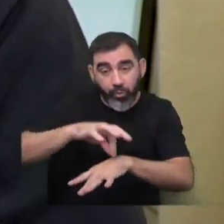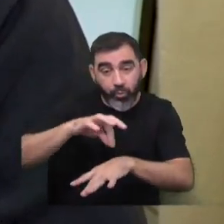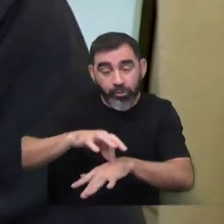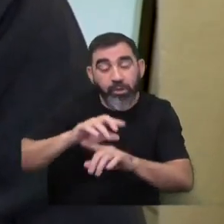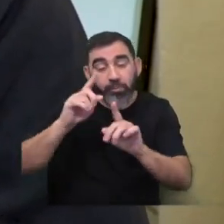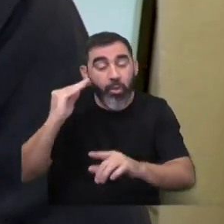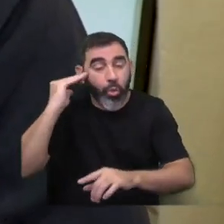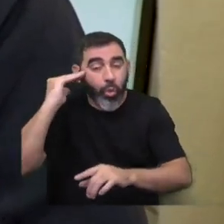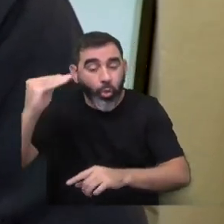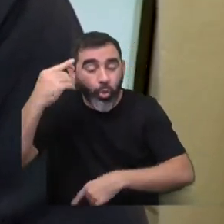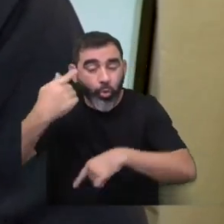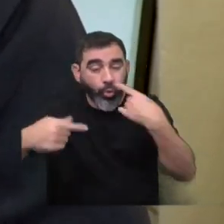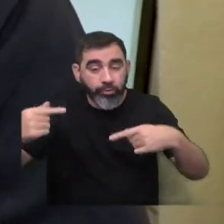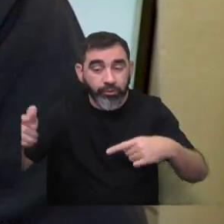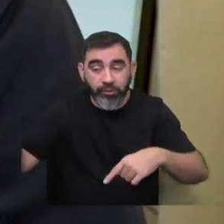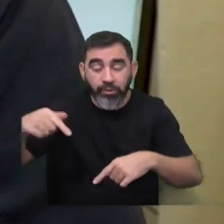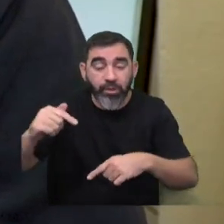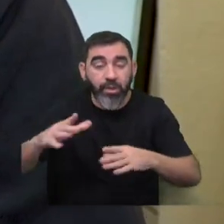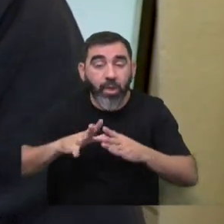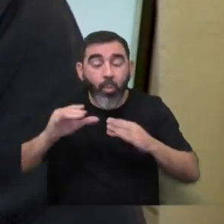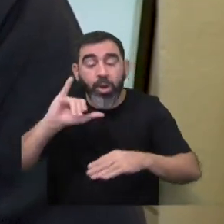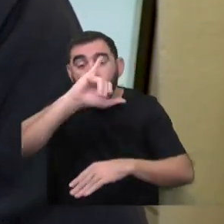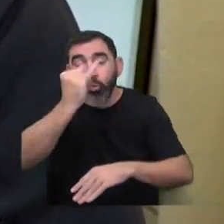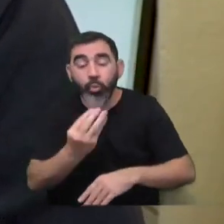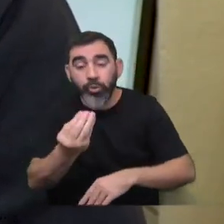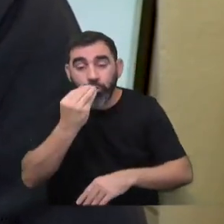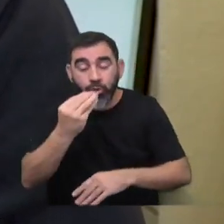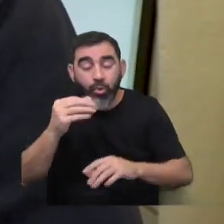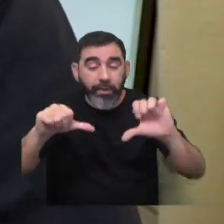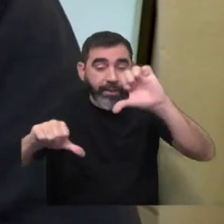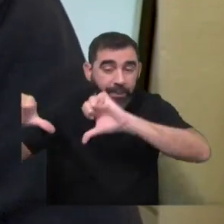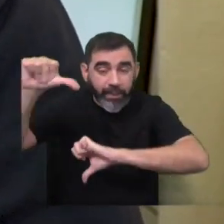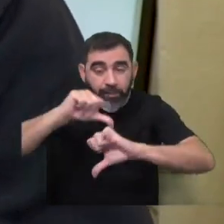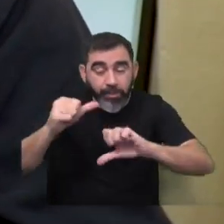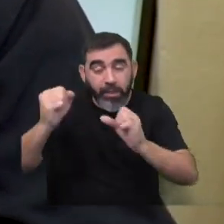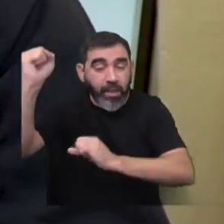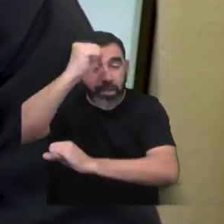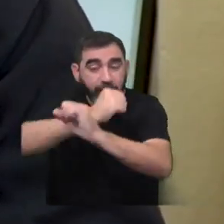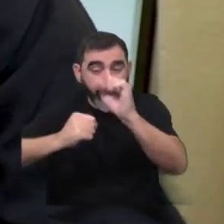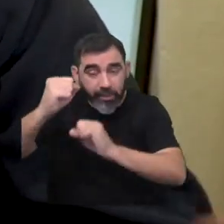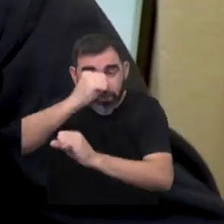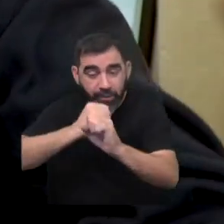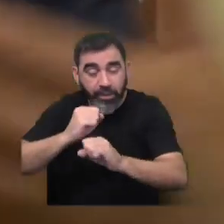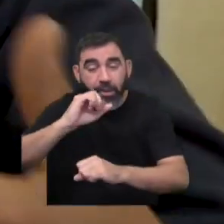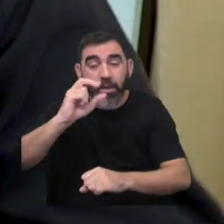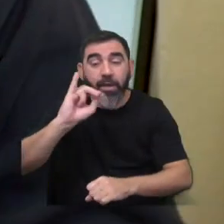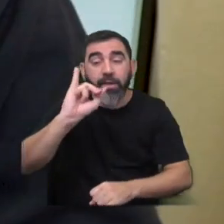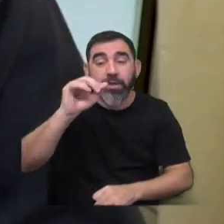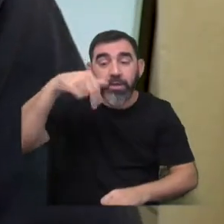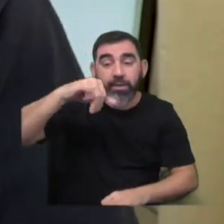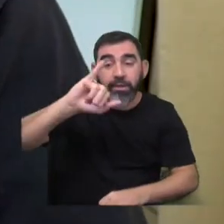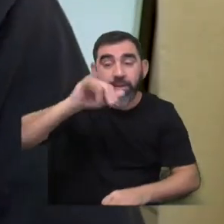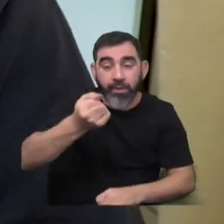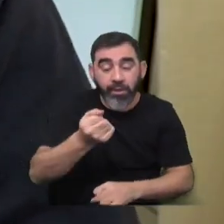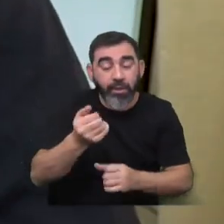conjunto de docentes que provienen de la Escuela de Nutrición, de la Facultad de Química, de la Facultad de Ingeniería, de línea, que